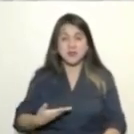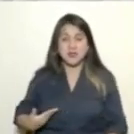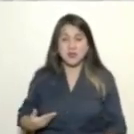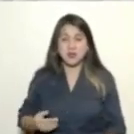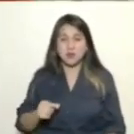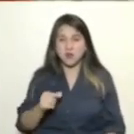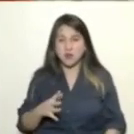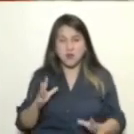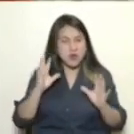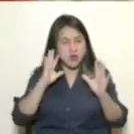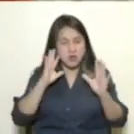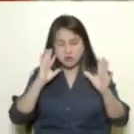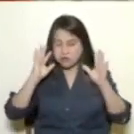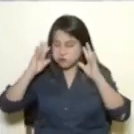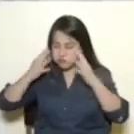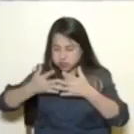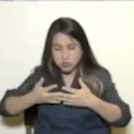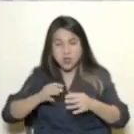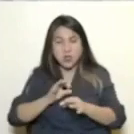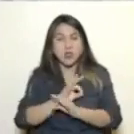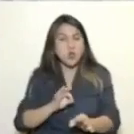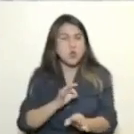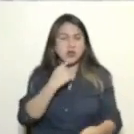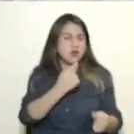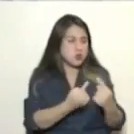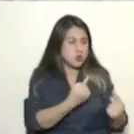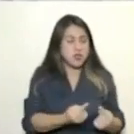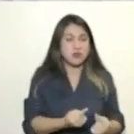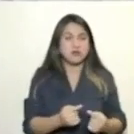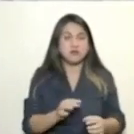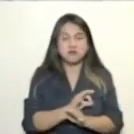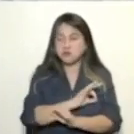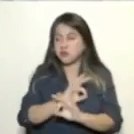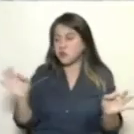embromado. Yo nunca consulté.